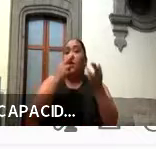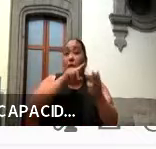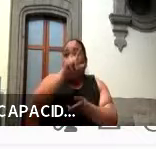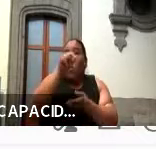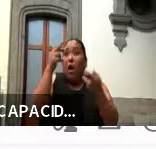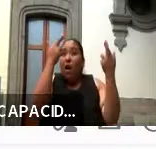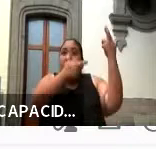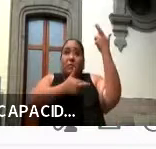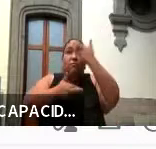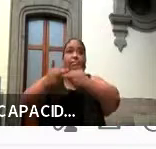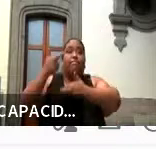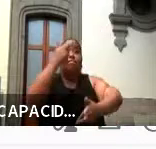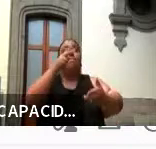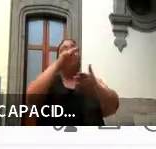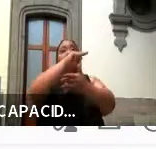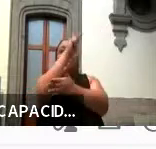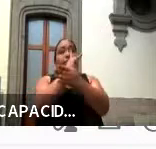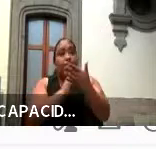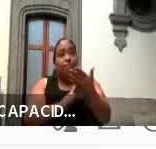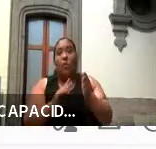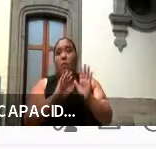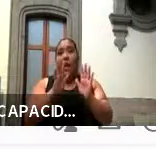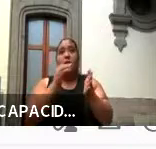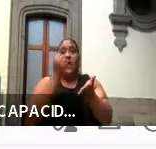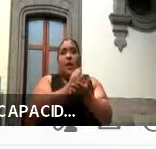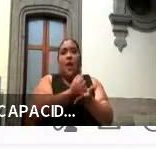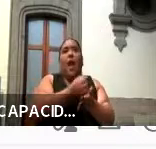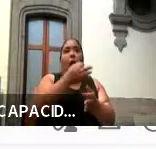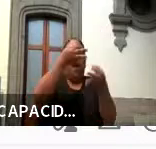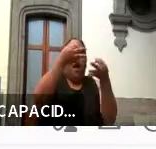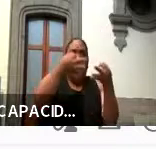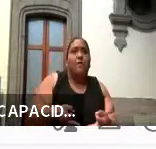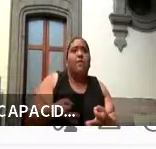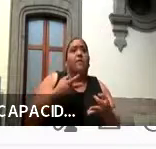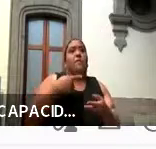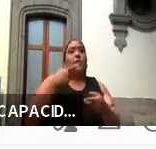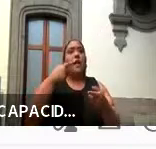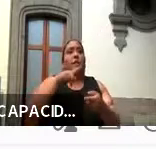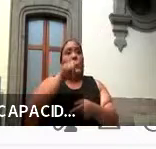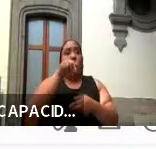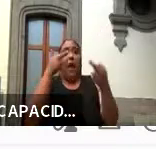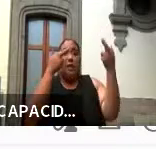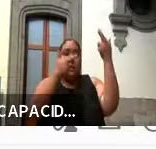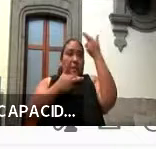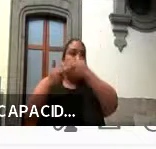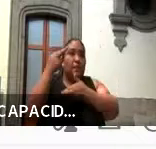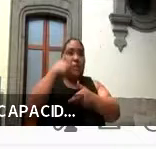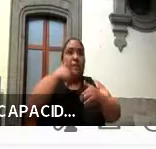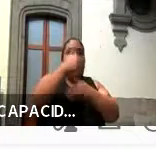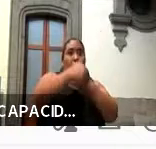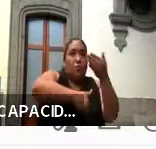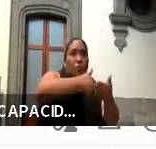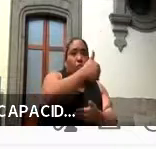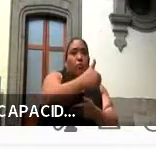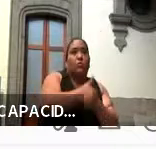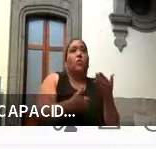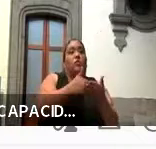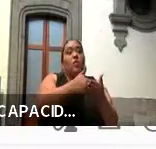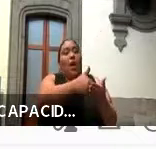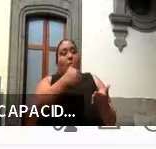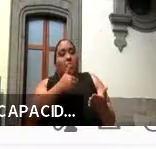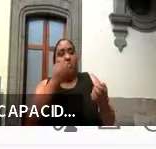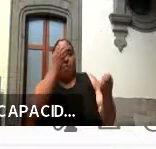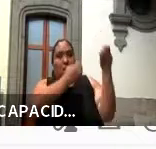programas vigentes, estatales, los analiza durante el proceso de diagnóstico, identifica dónde